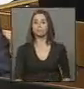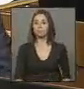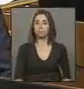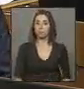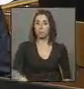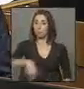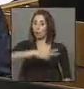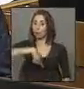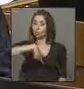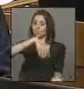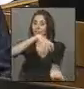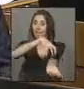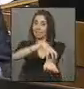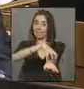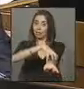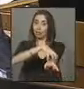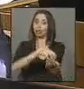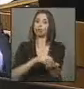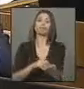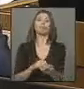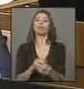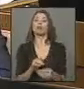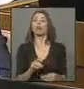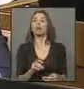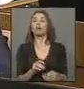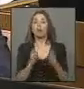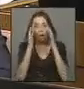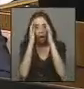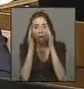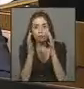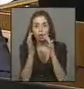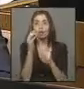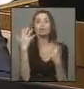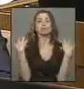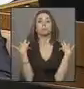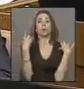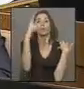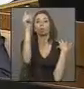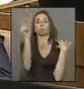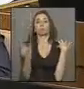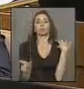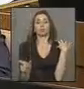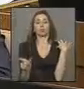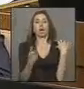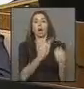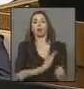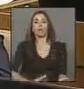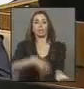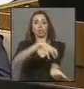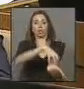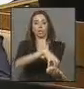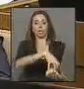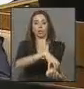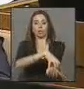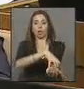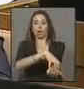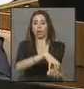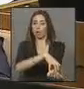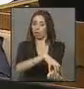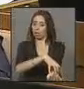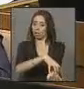En nuestra región todo ha estado, no es cierto, abocado a una persona que en el gobierno regional que si no se mueve,